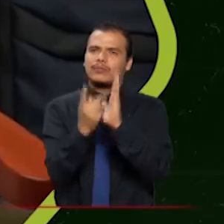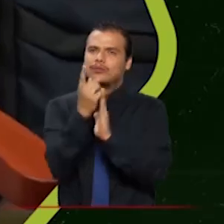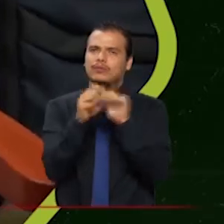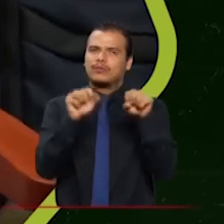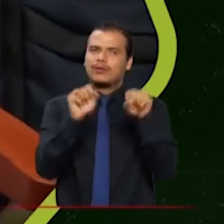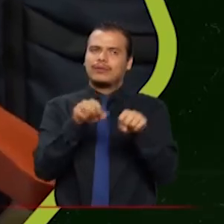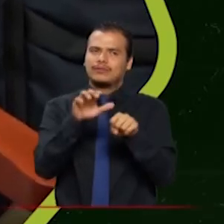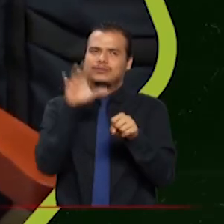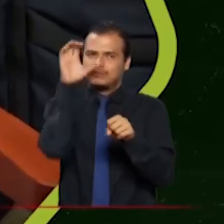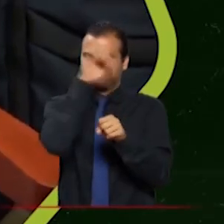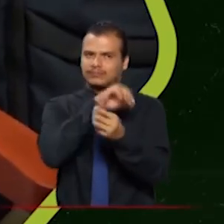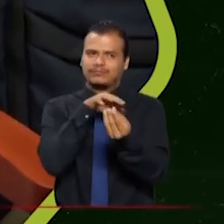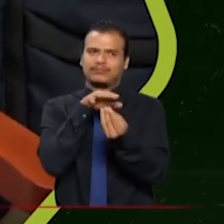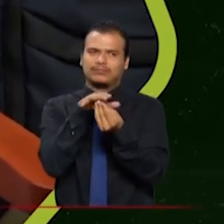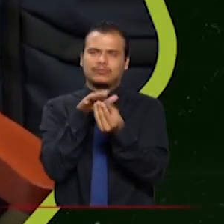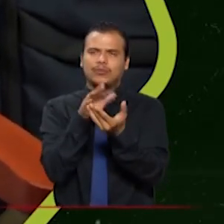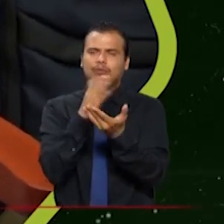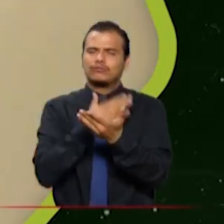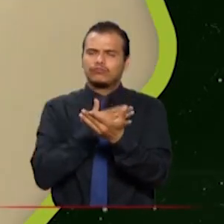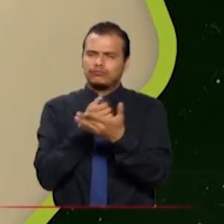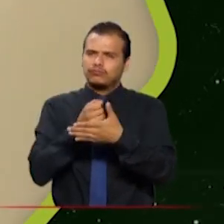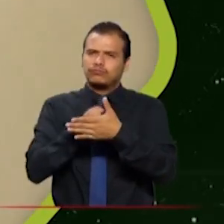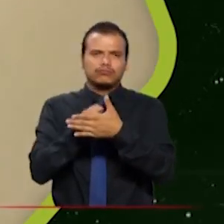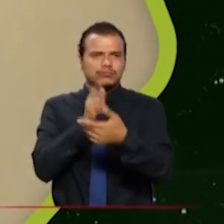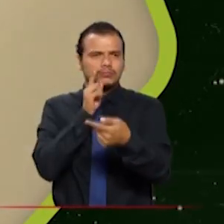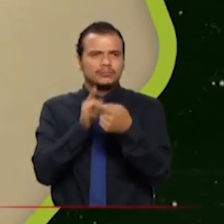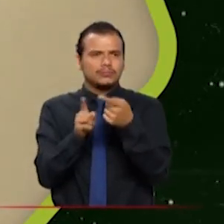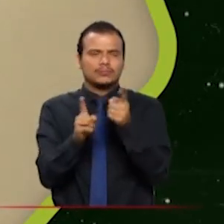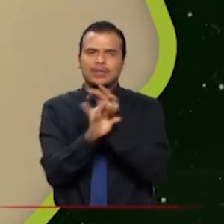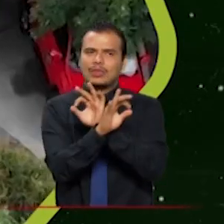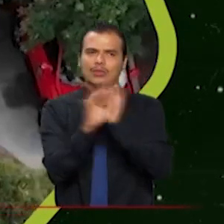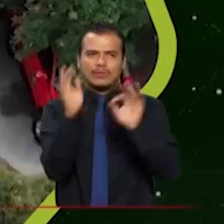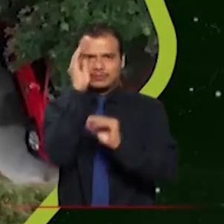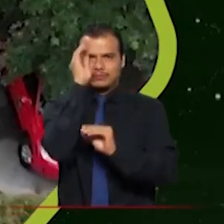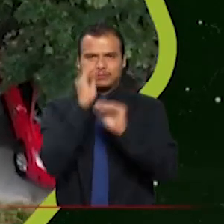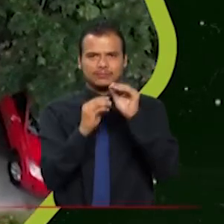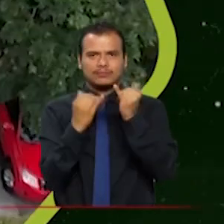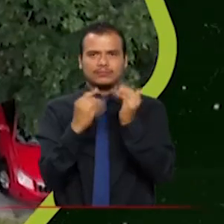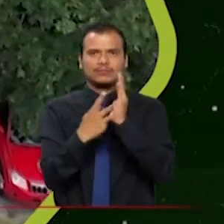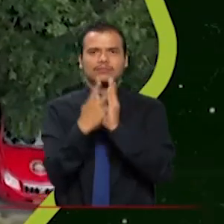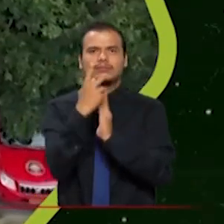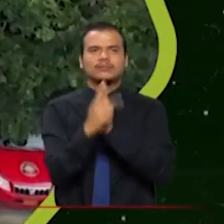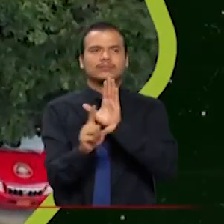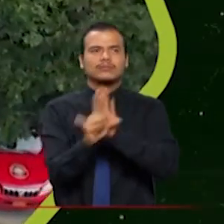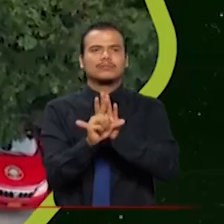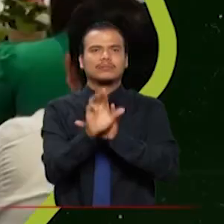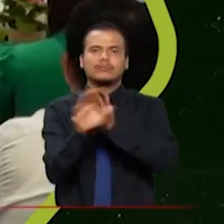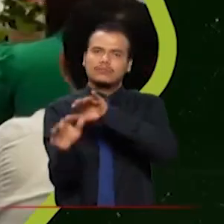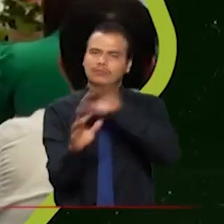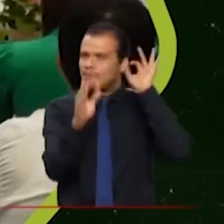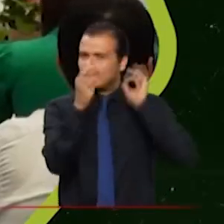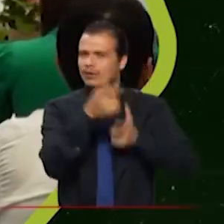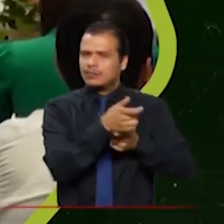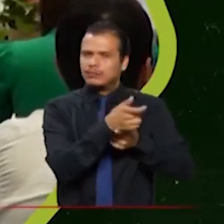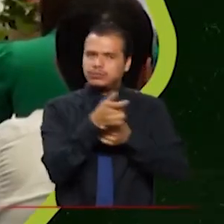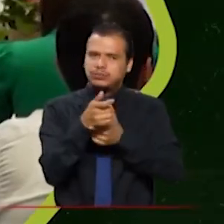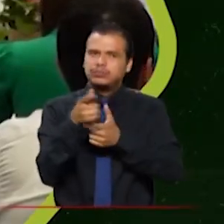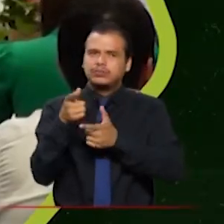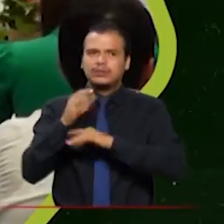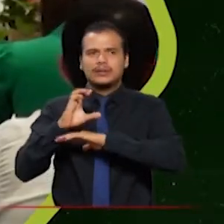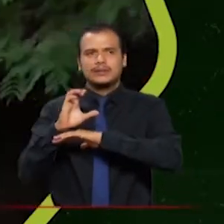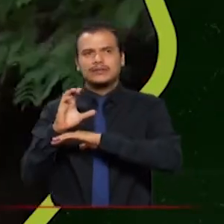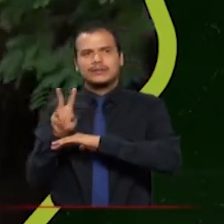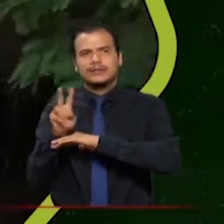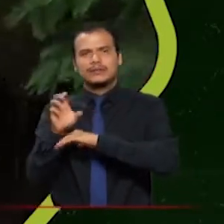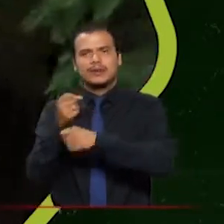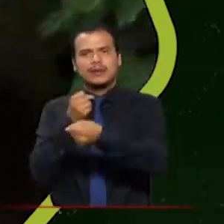235, mostraron su rechazo y se comprometieron a trabajar para que se archive el proyecto. ¿Qué está haciendo la CBC por los bomberos? Valle del Cauca se consolida como